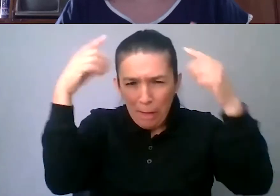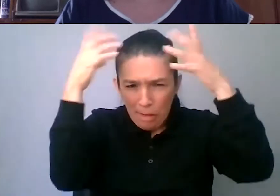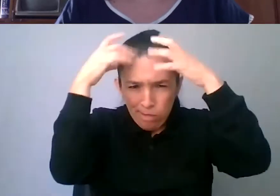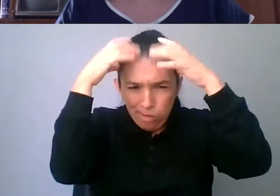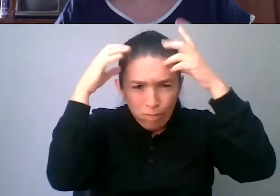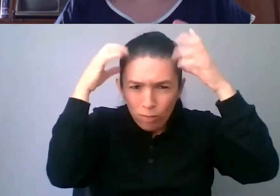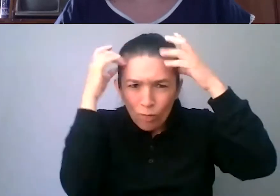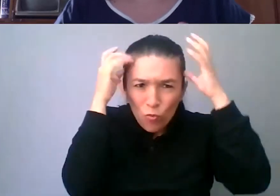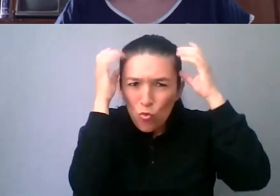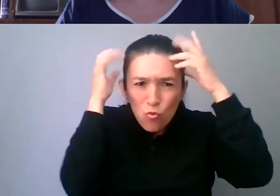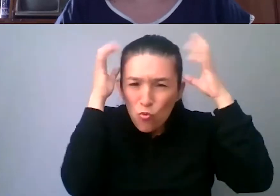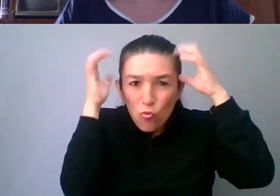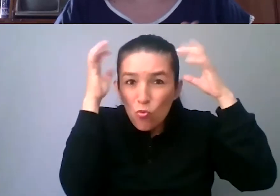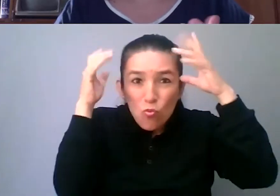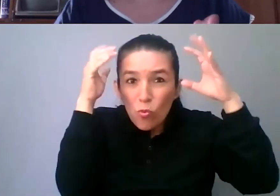haga sinapsis aquí,